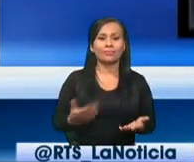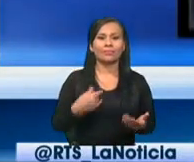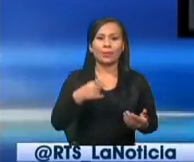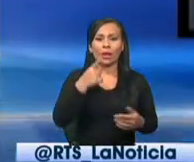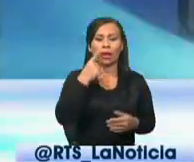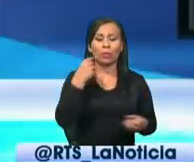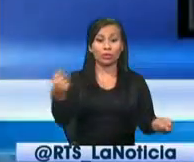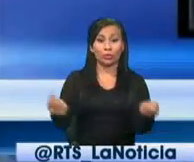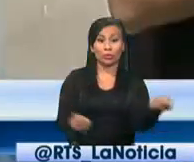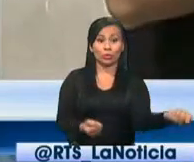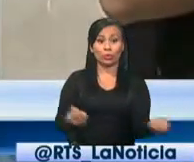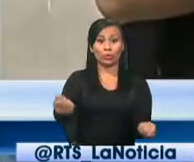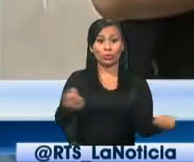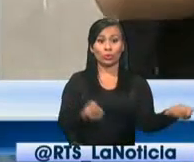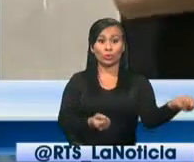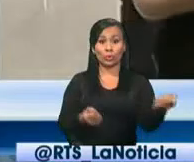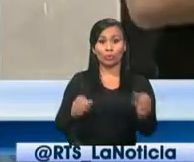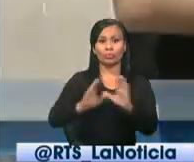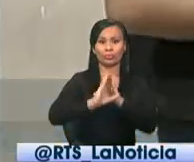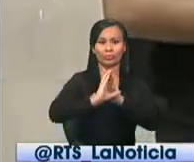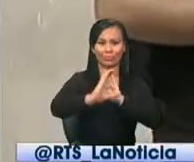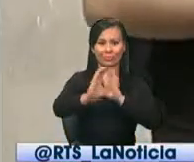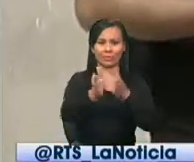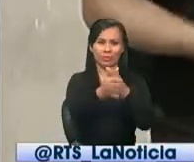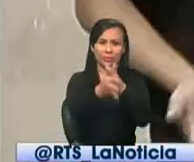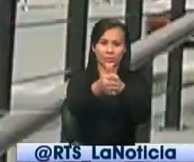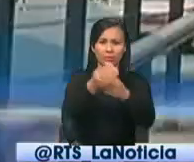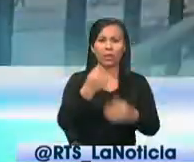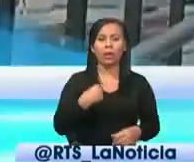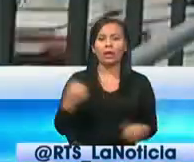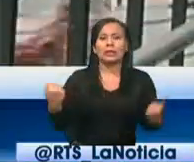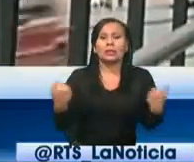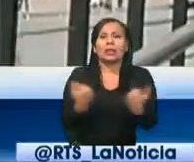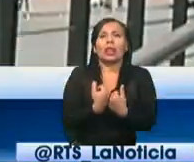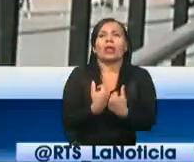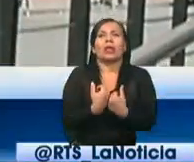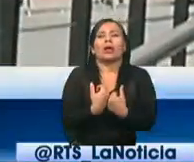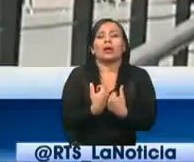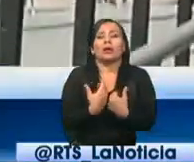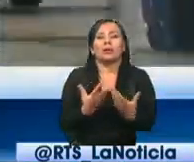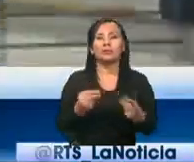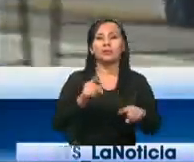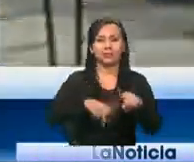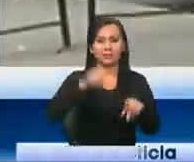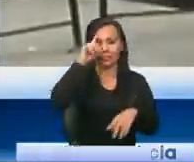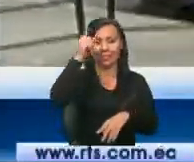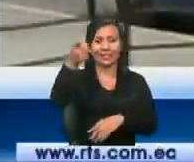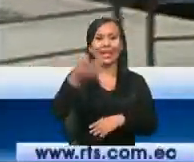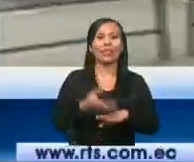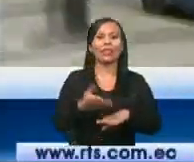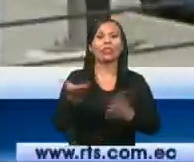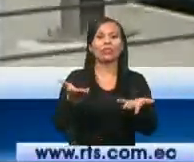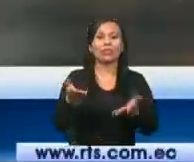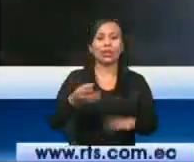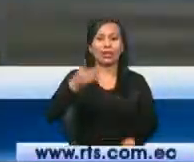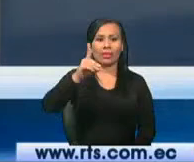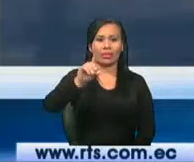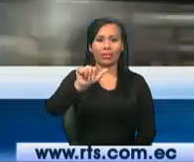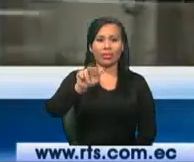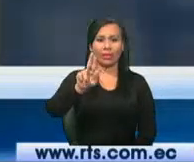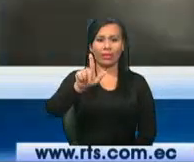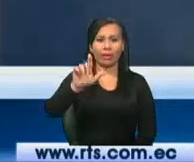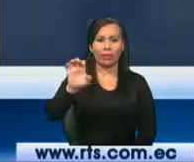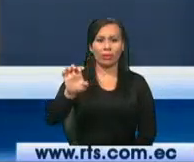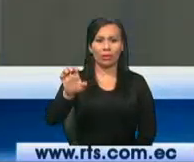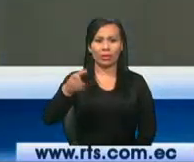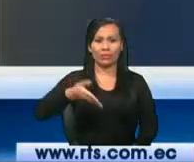se fue. Según dicen familiares de la mujer afectada, en una de las estaciones de la Metrovía en la vía Daule, esta señora intentó